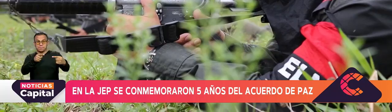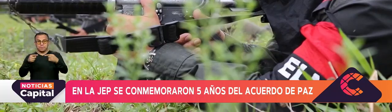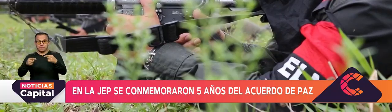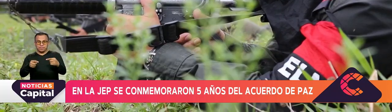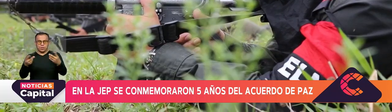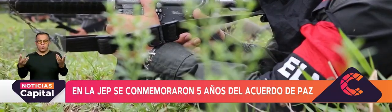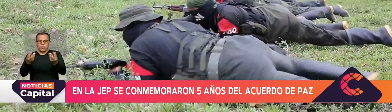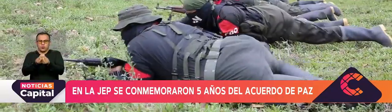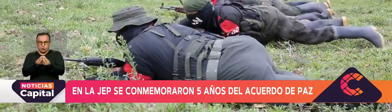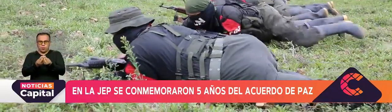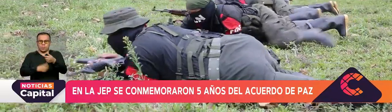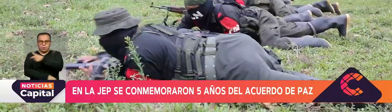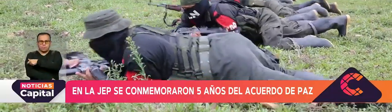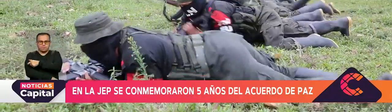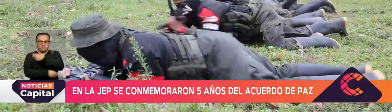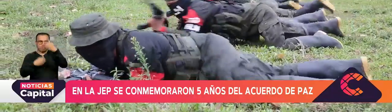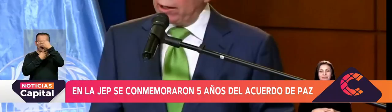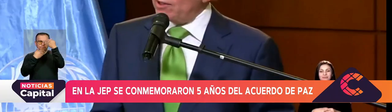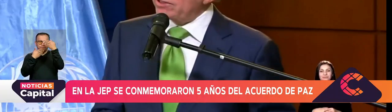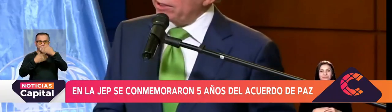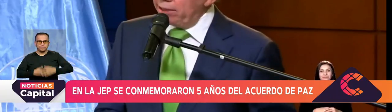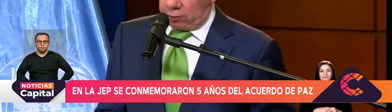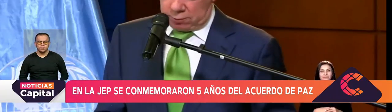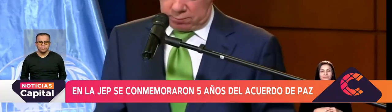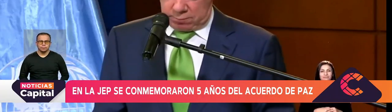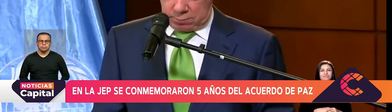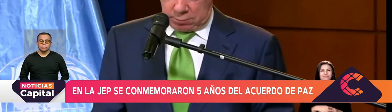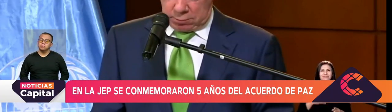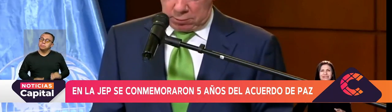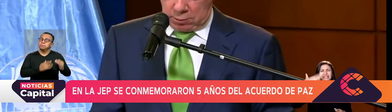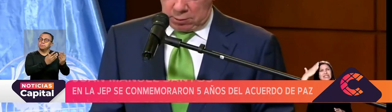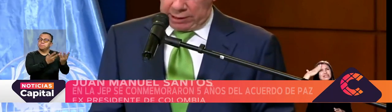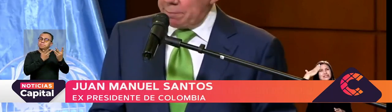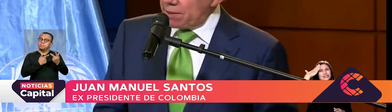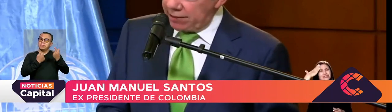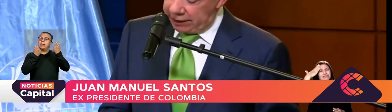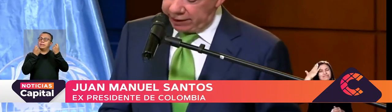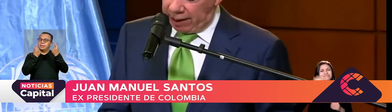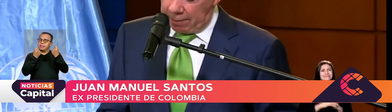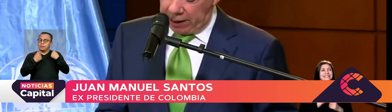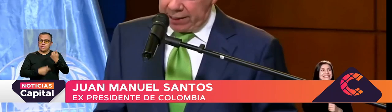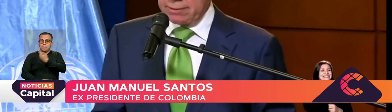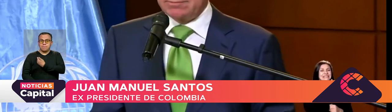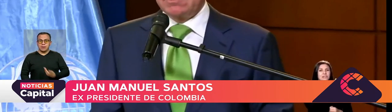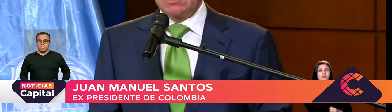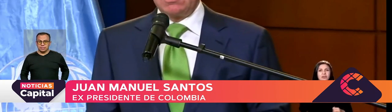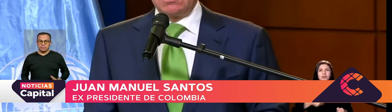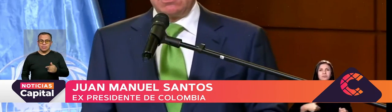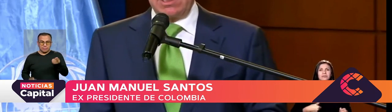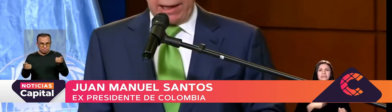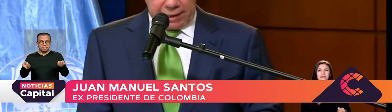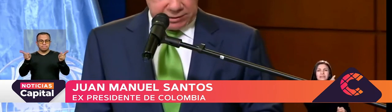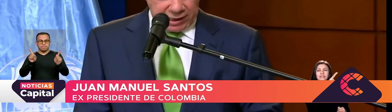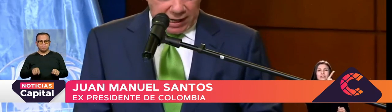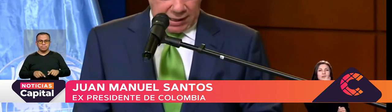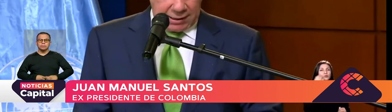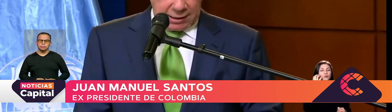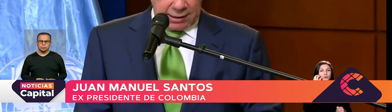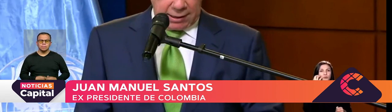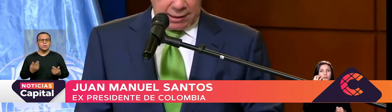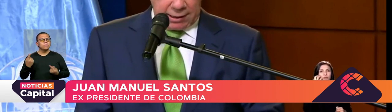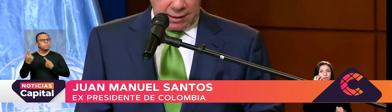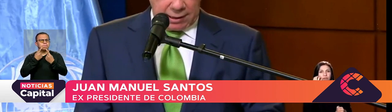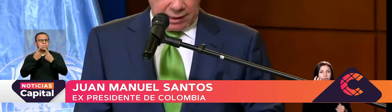ese grupo armado al margen de la ley. Tengo entendido que el presidente también está